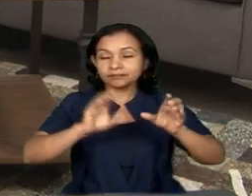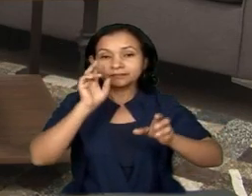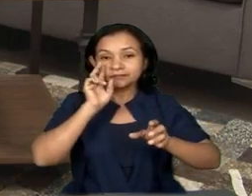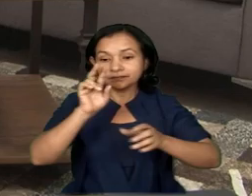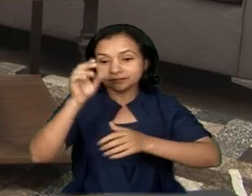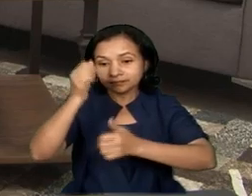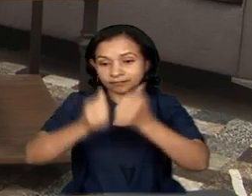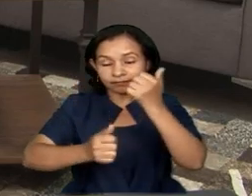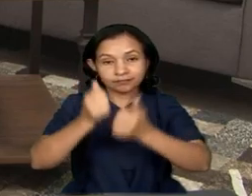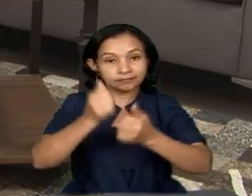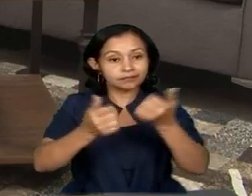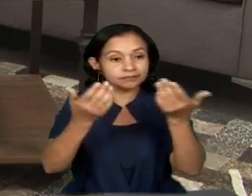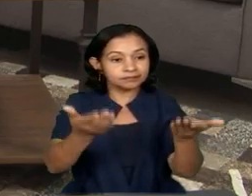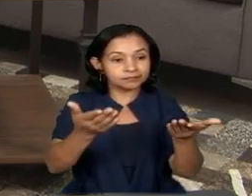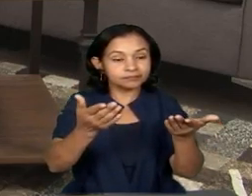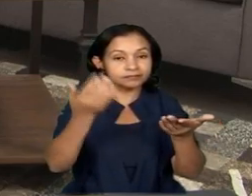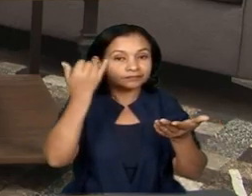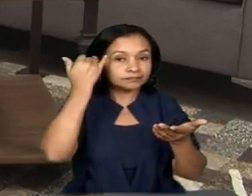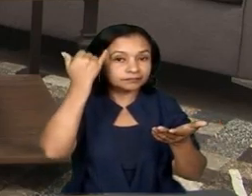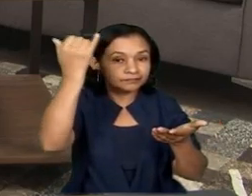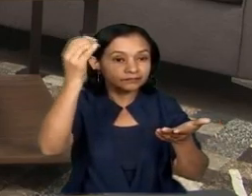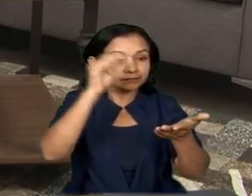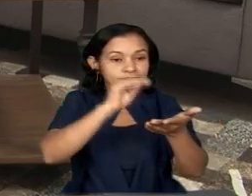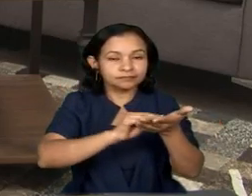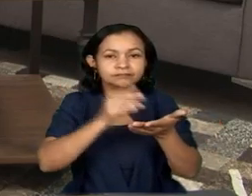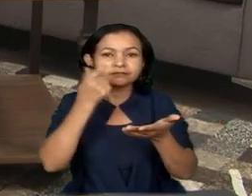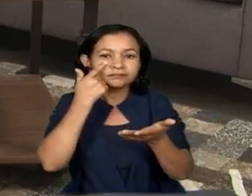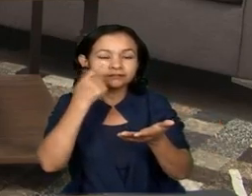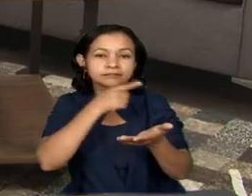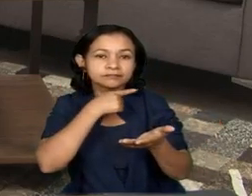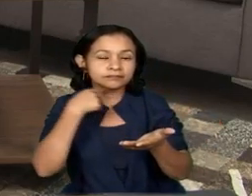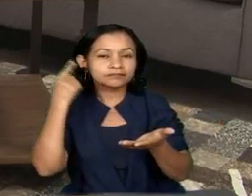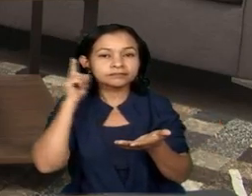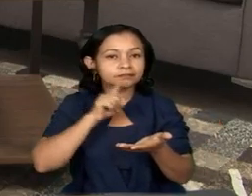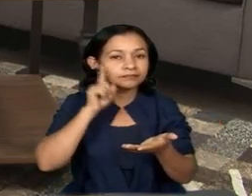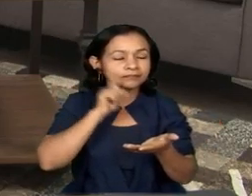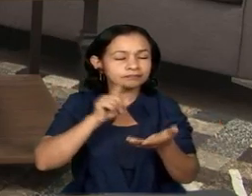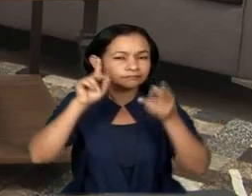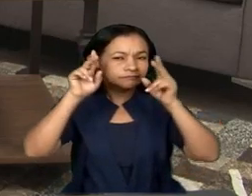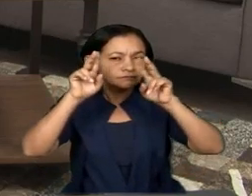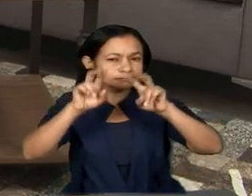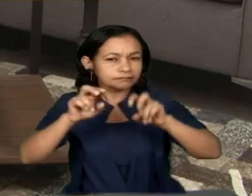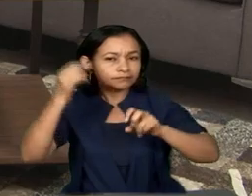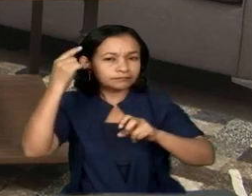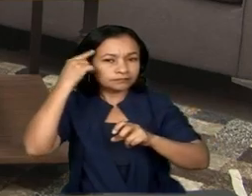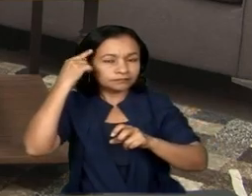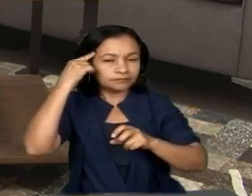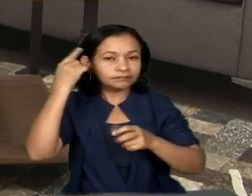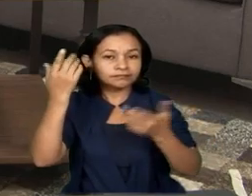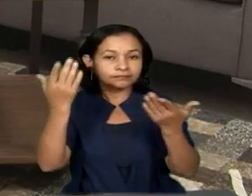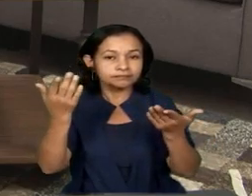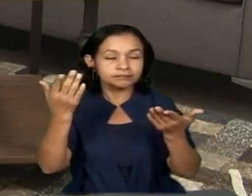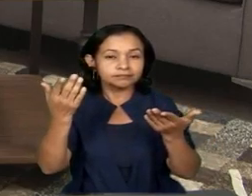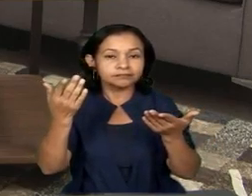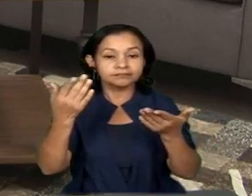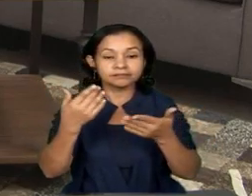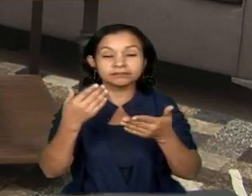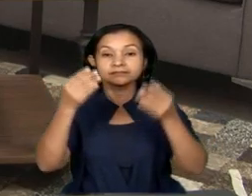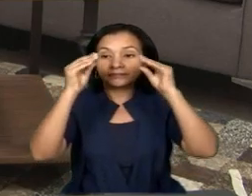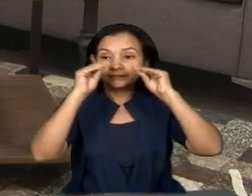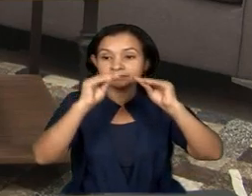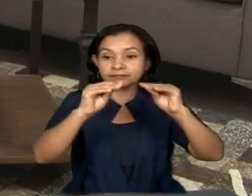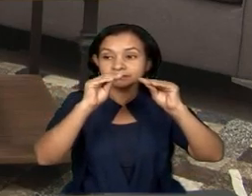problema, en elaborar hipótesis, en hacer comprobaciones, en tener capacidad de análisis, en tener pensamiento estratégico, y ese es un fin de la